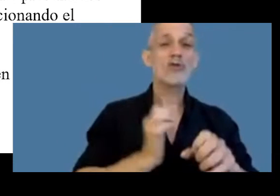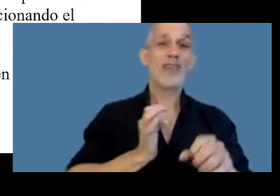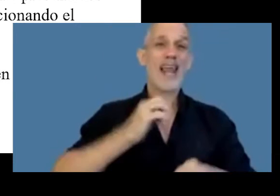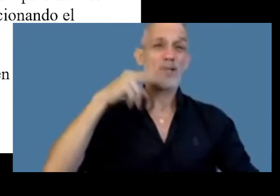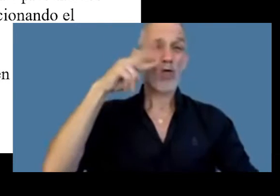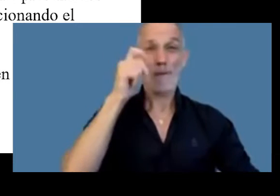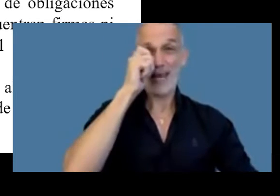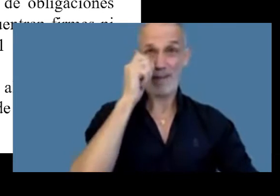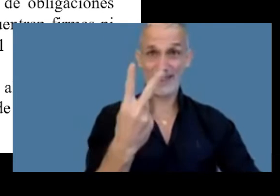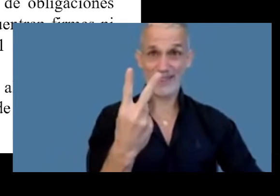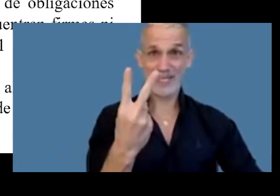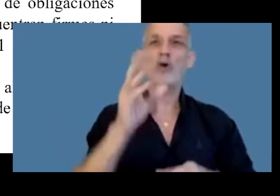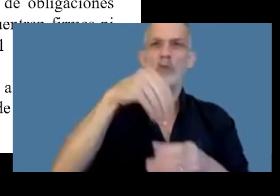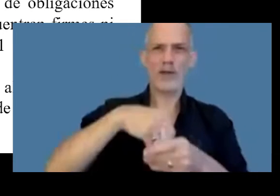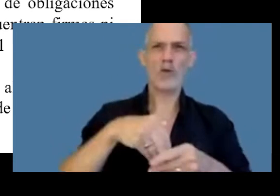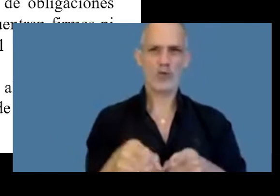2022 inclusive.